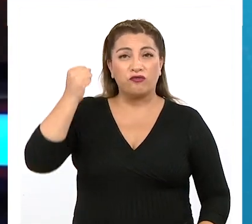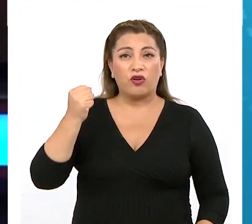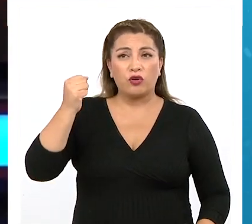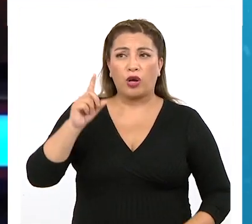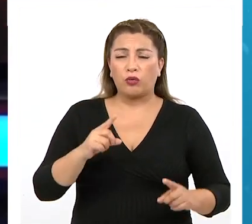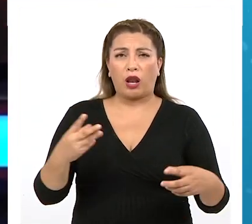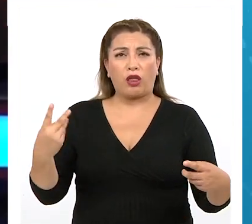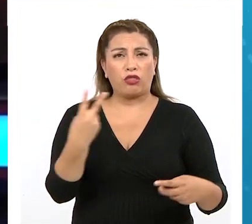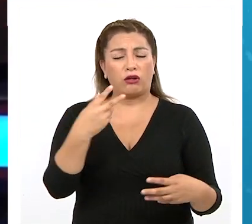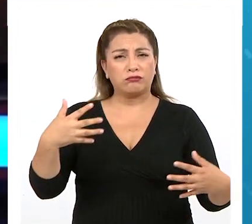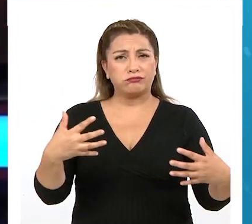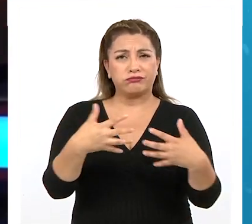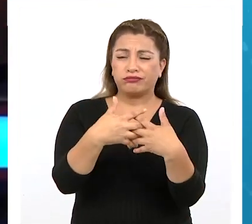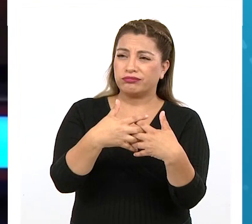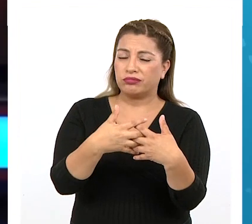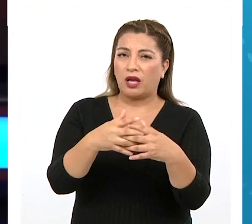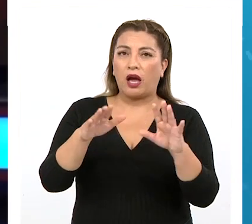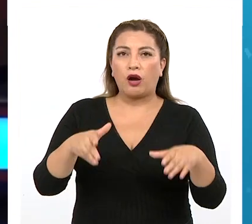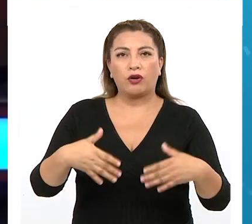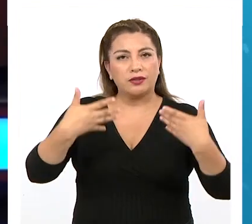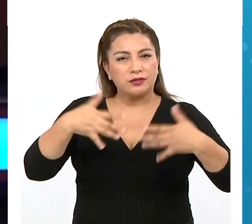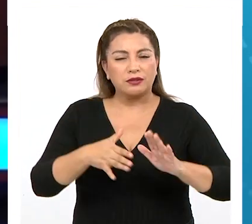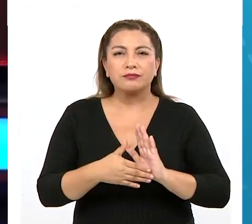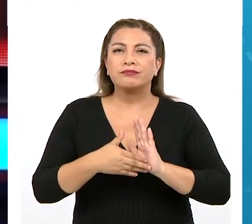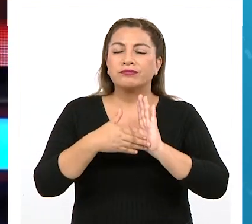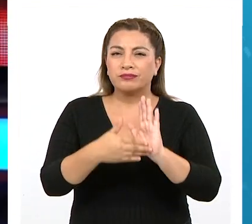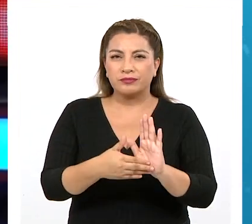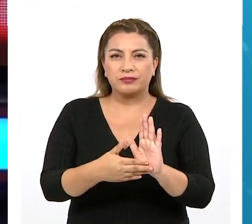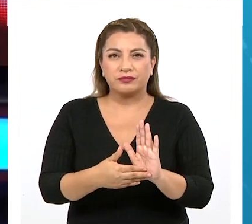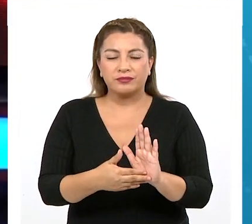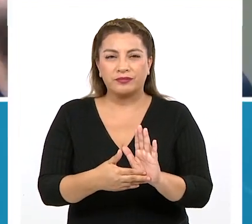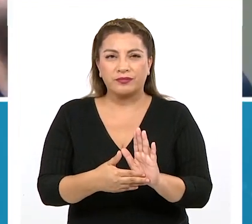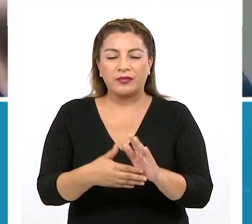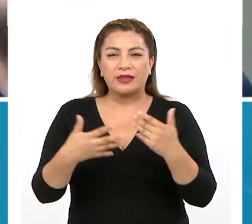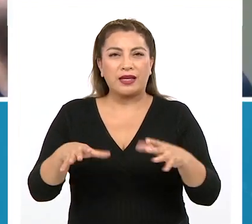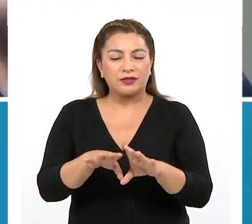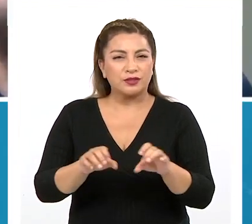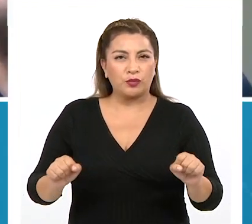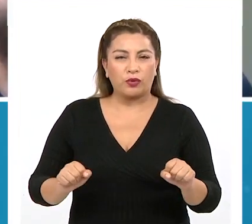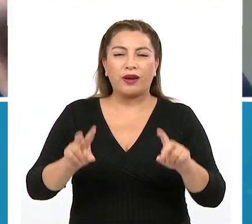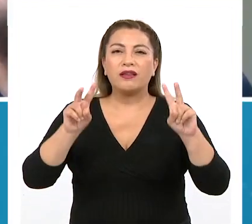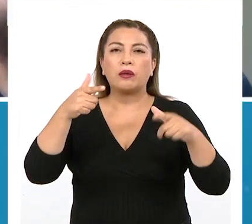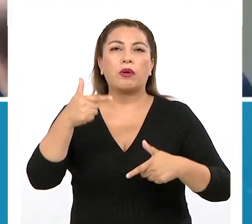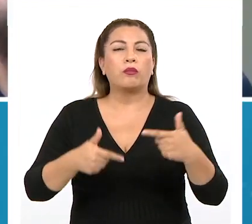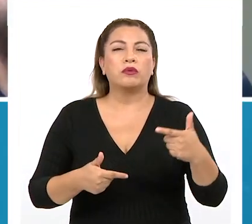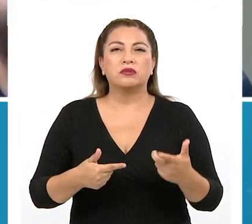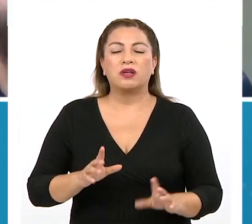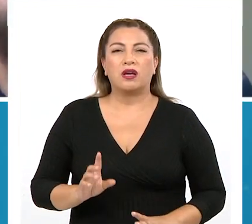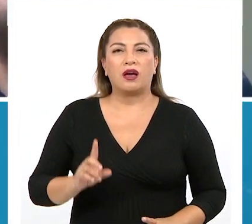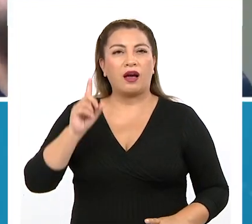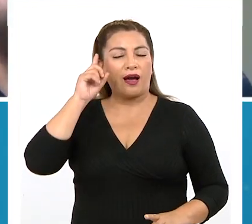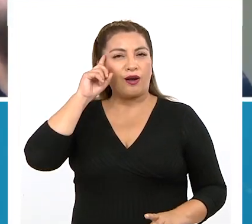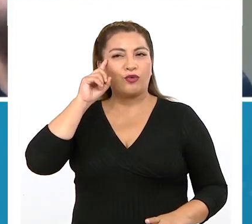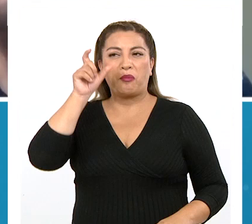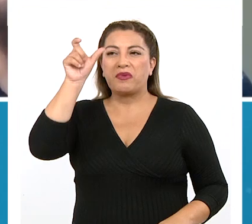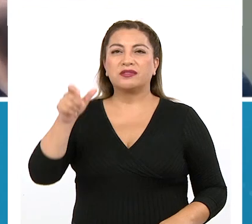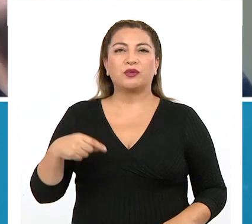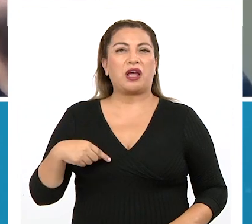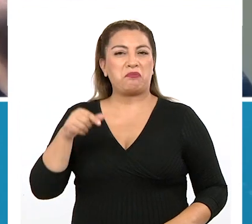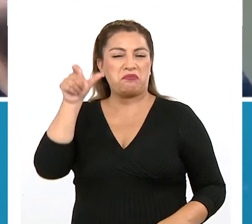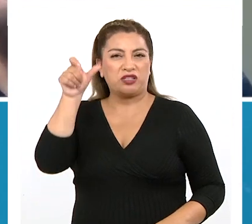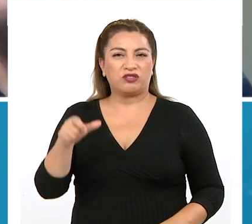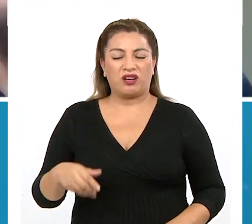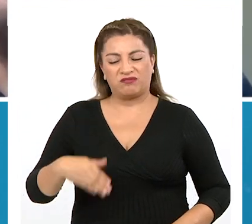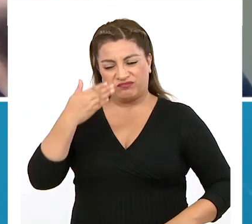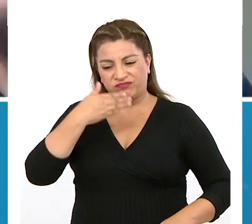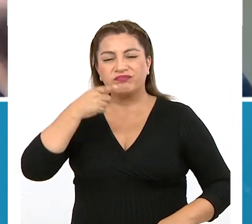afinidad. Esa afinidad se viene a concretar ahora. Reitero, se concreta en política siempre hay que apostar por caballo ganador. Y